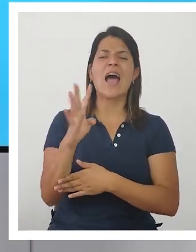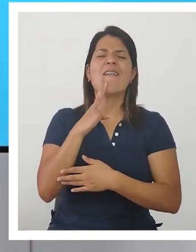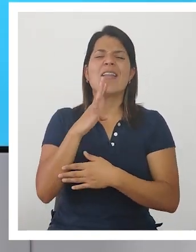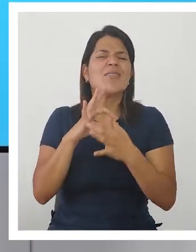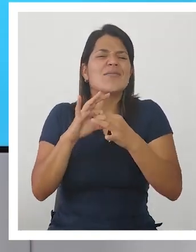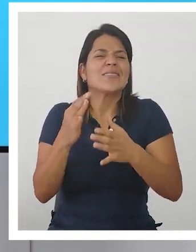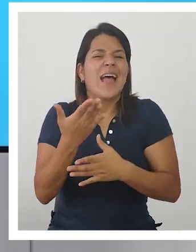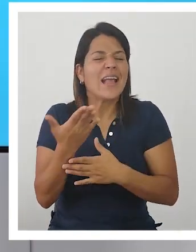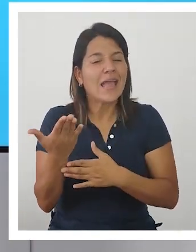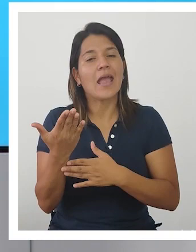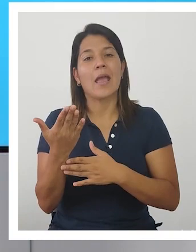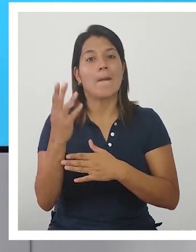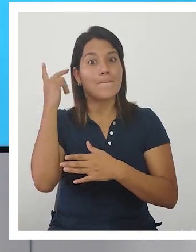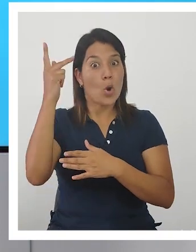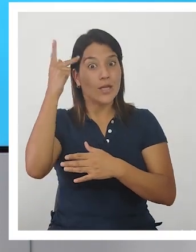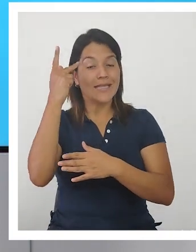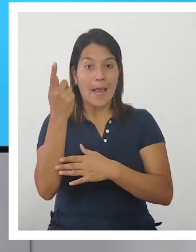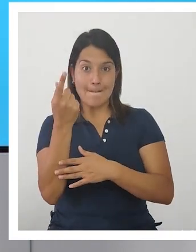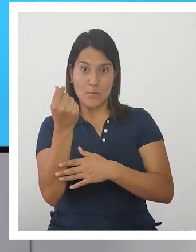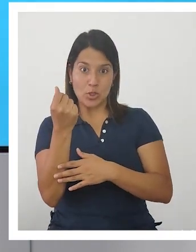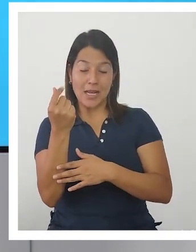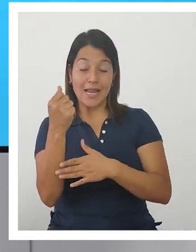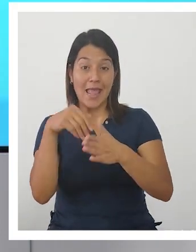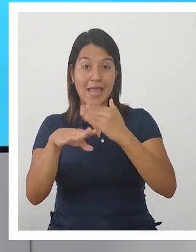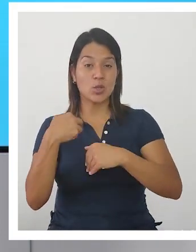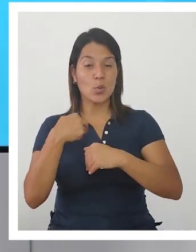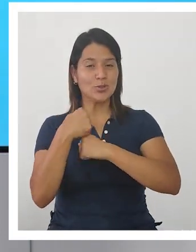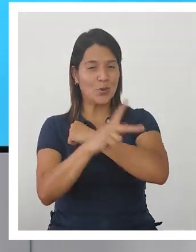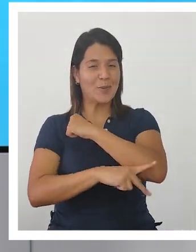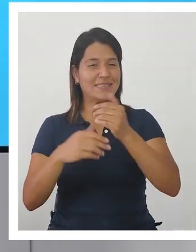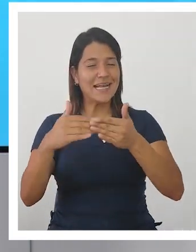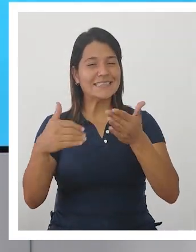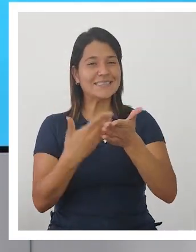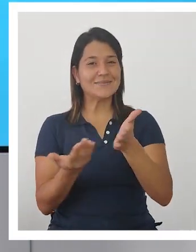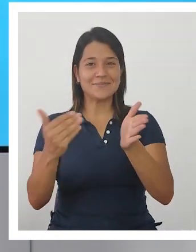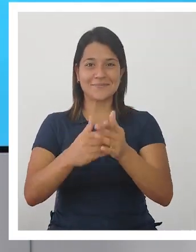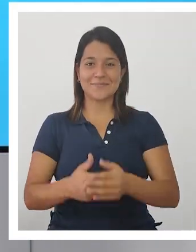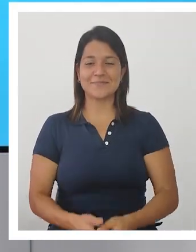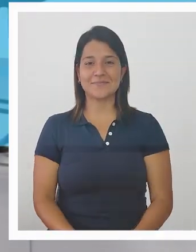política monetaria de nuestro país. Ya regresamos.